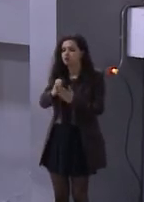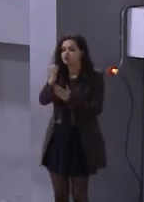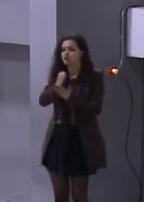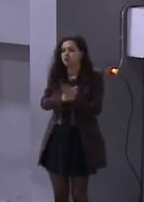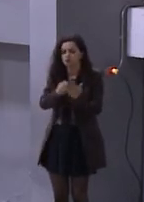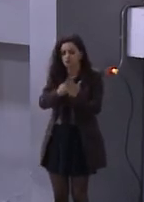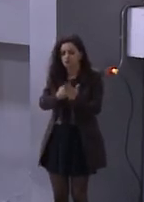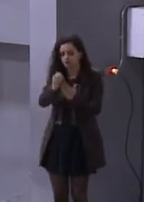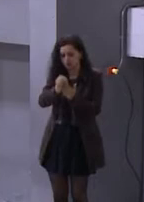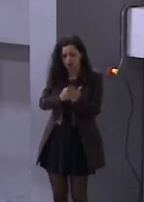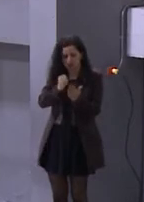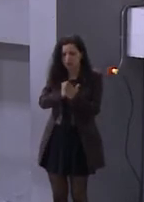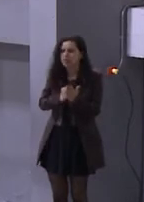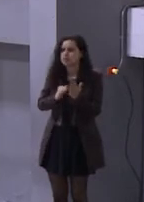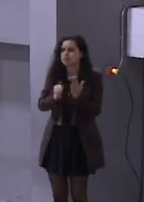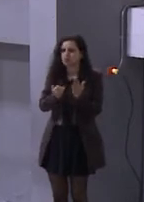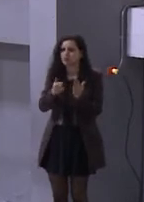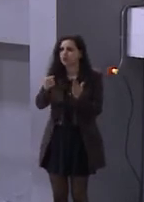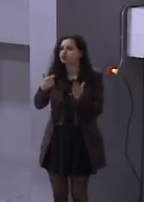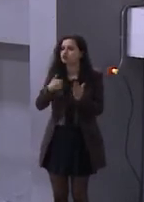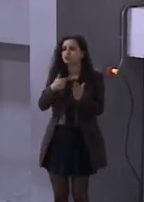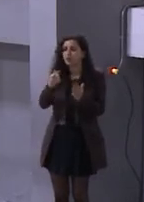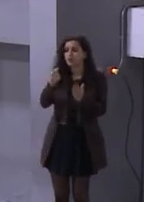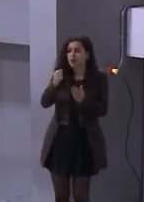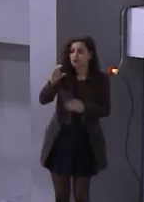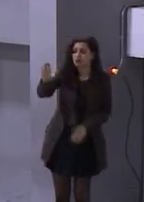cooperativas de sobre qué íbamos a hacer nosotros